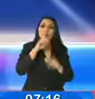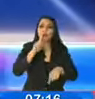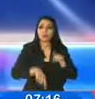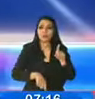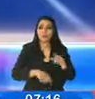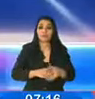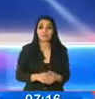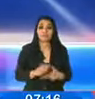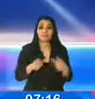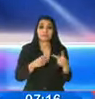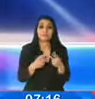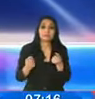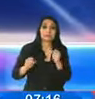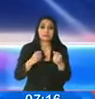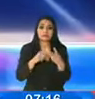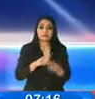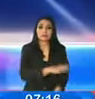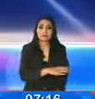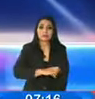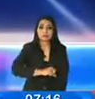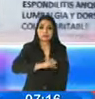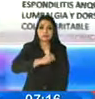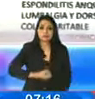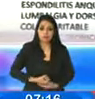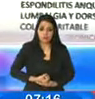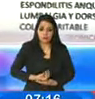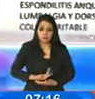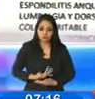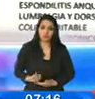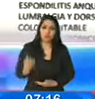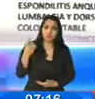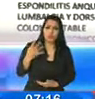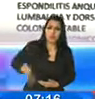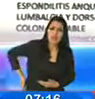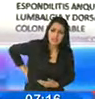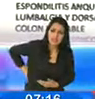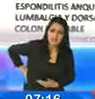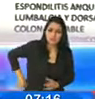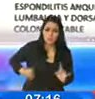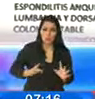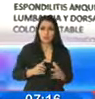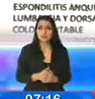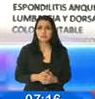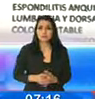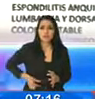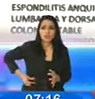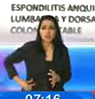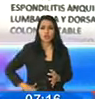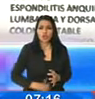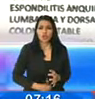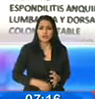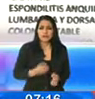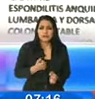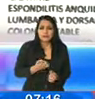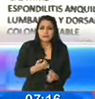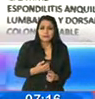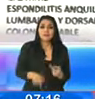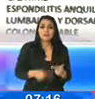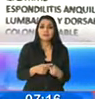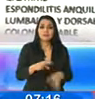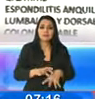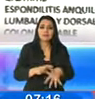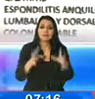ansiedad, hipertensión arterial, gastritis, lumbalgia y dorsalgia, colon irritable y artritis crónica.